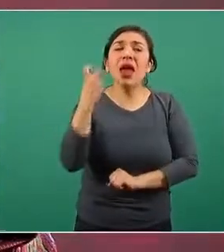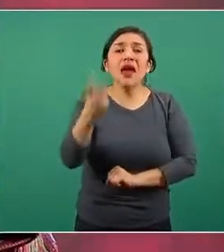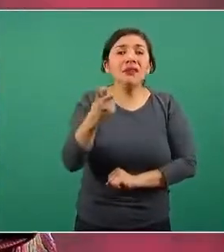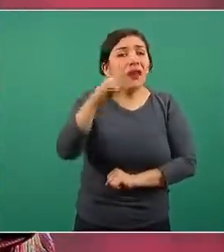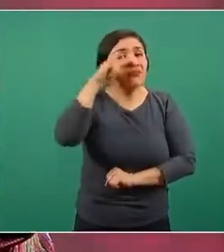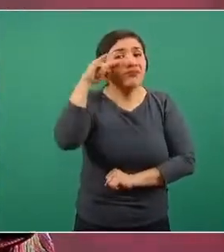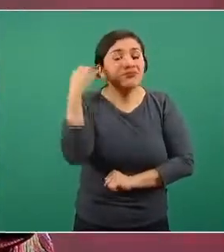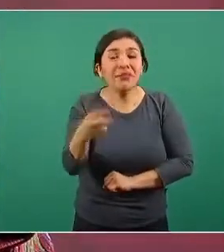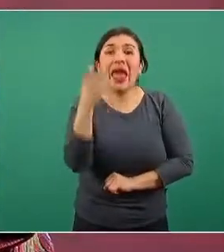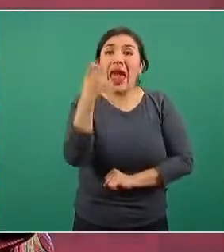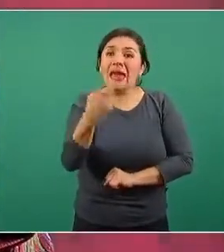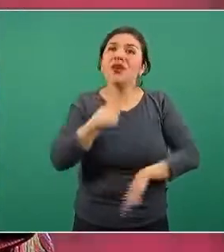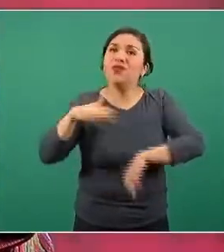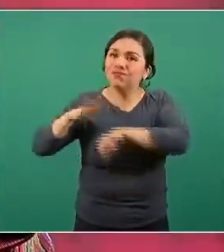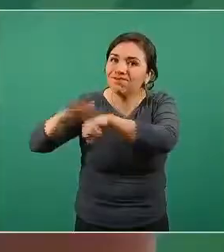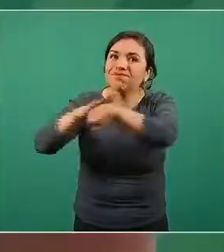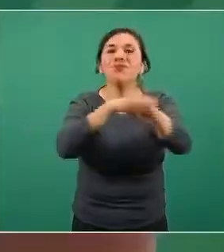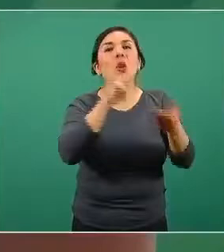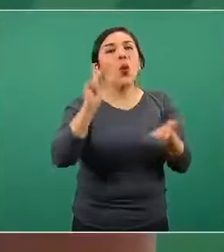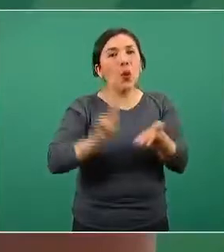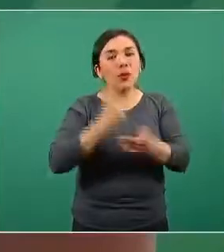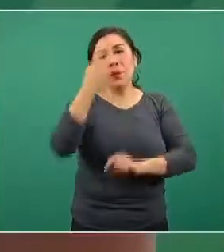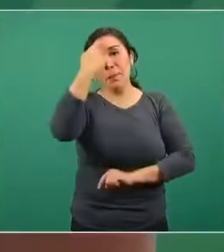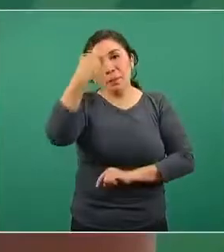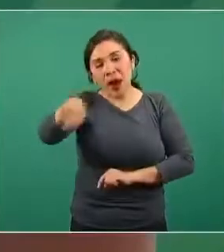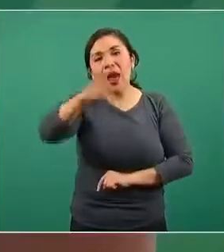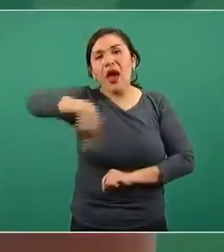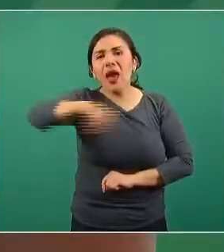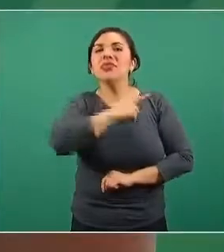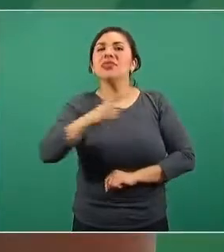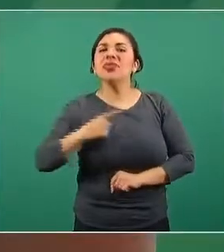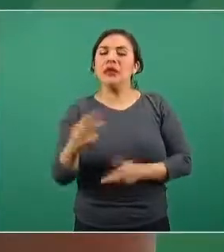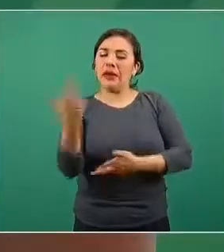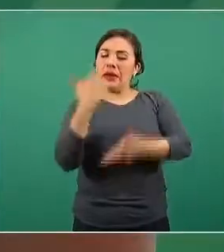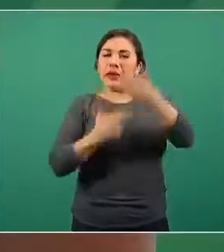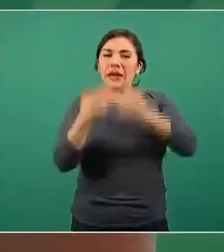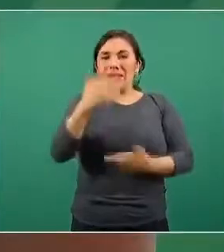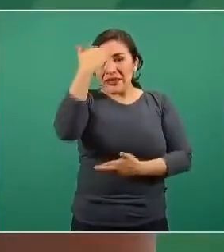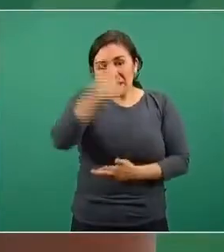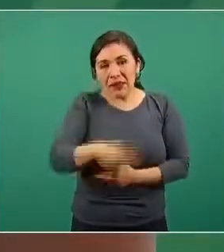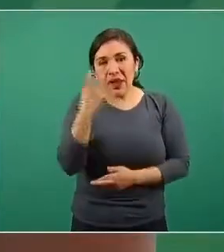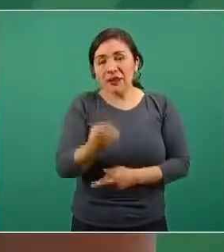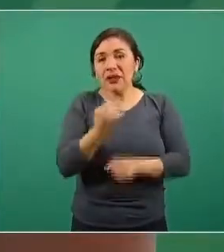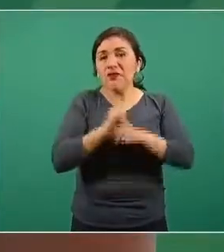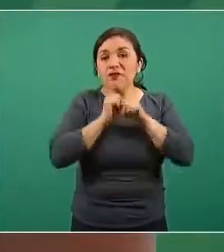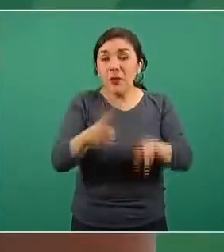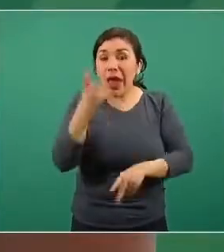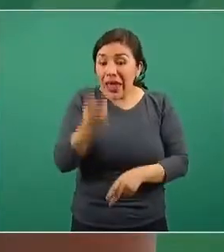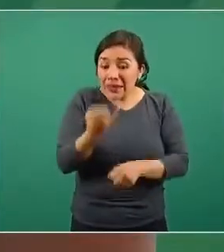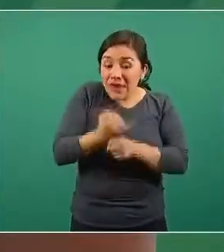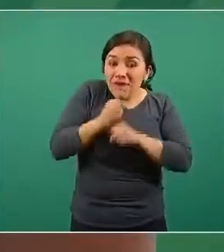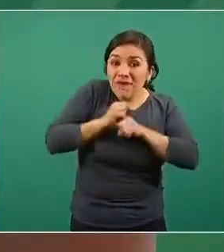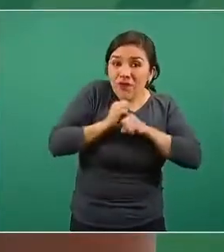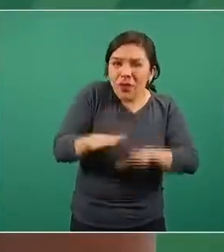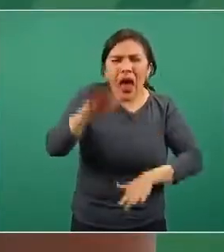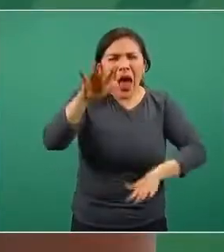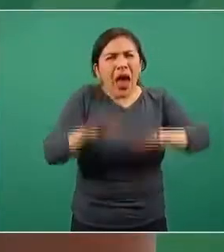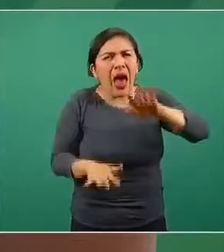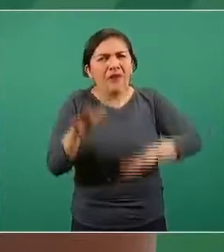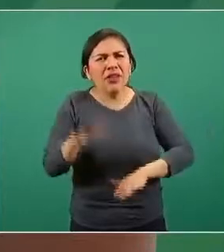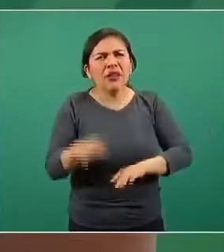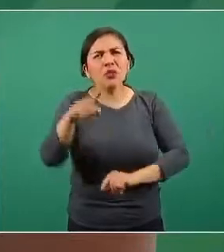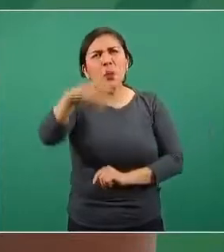Entonces, este es un llamado nuevamente para regresar a esta parte de información y que la información a veces no